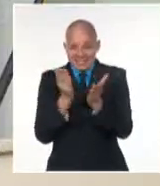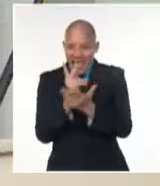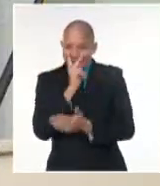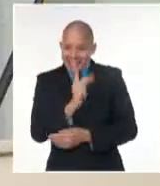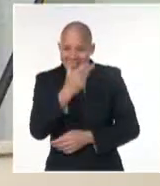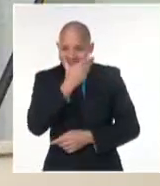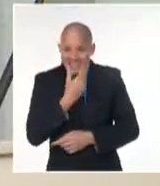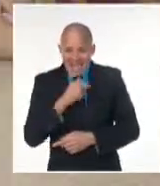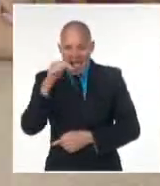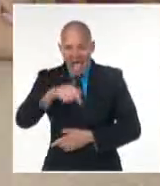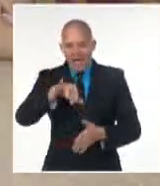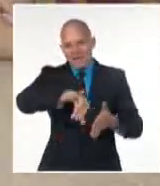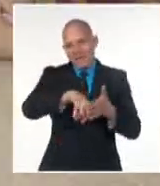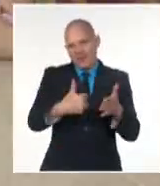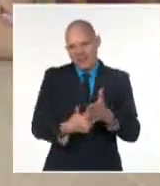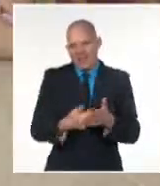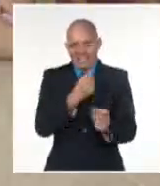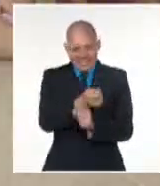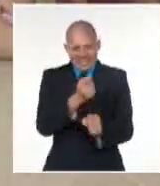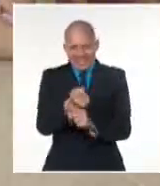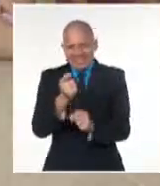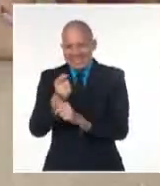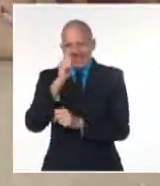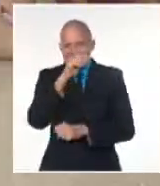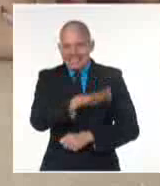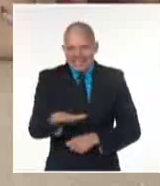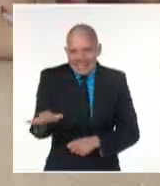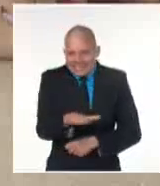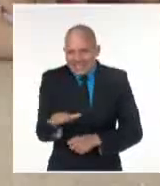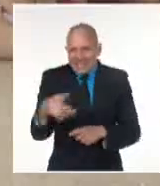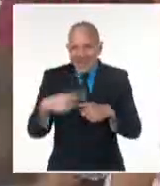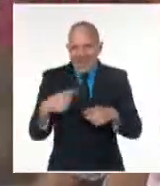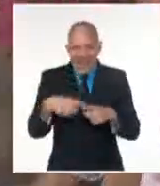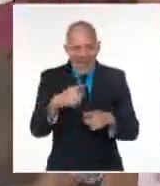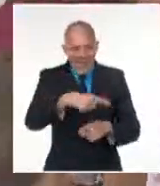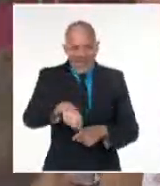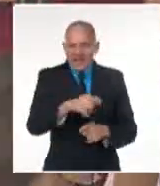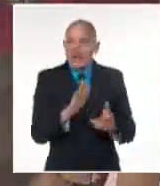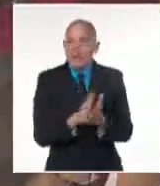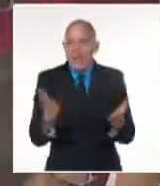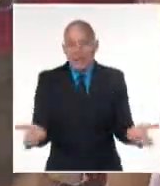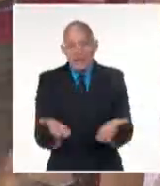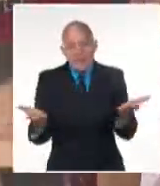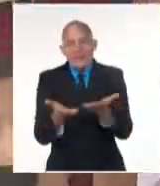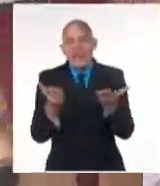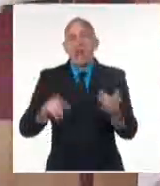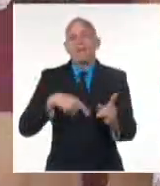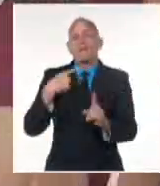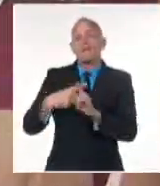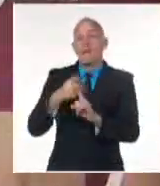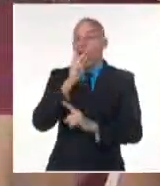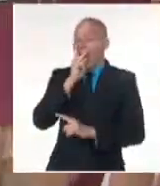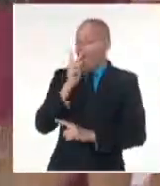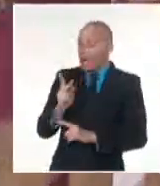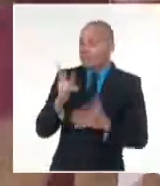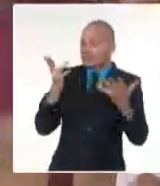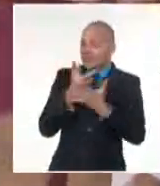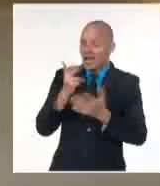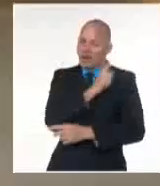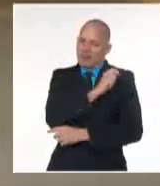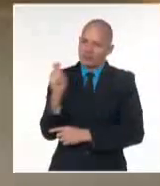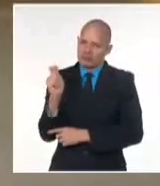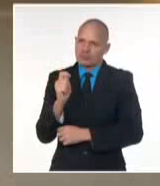promueve la labor educativa con alumnos y otros dirigidos a la superación del personal docente Yo creo que es importante la